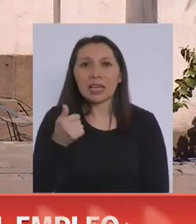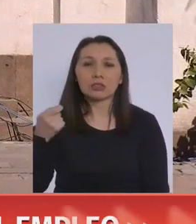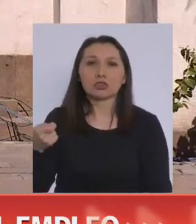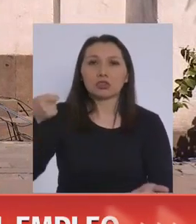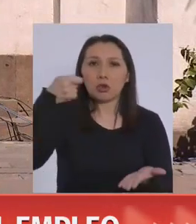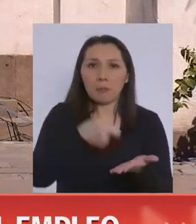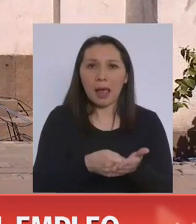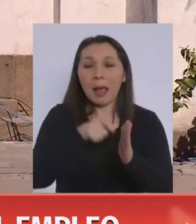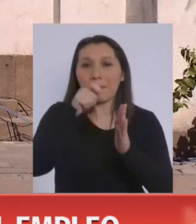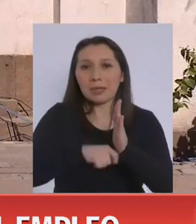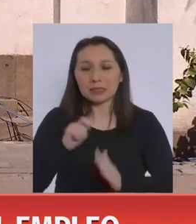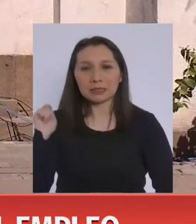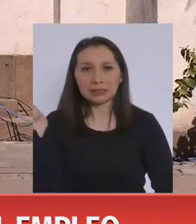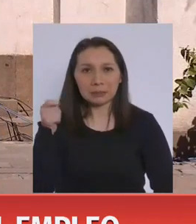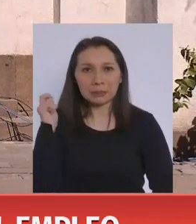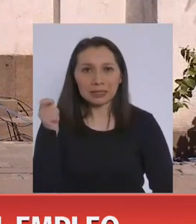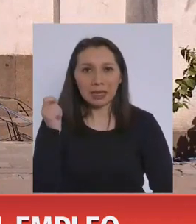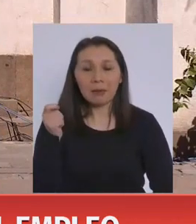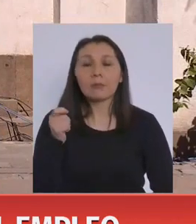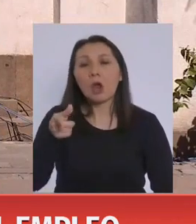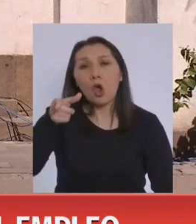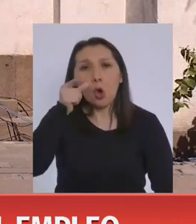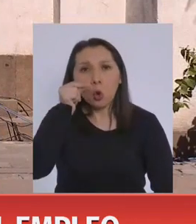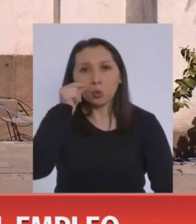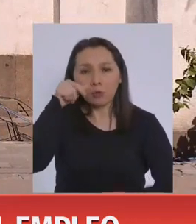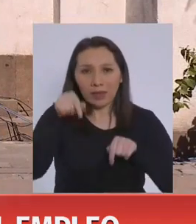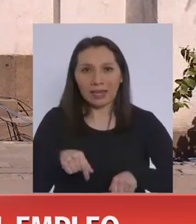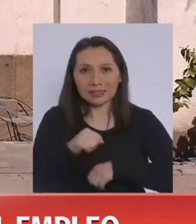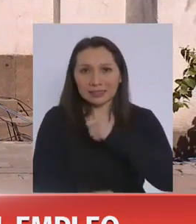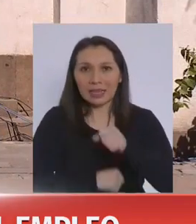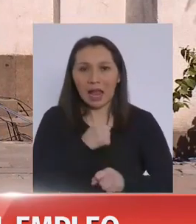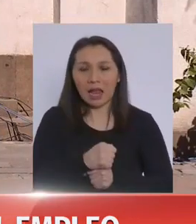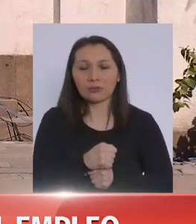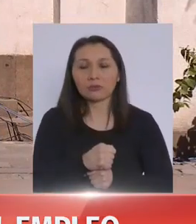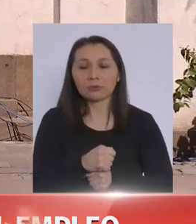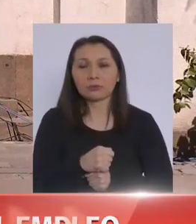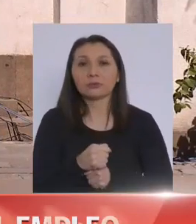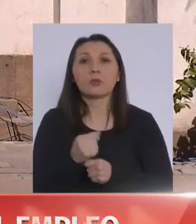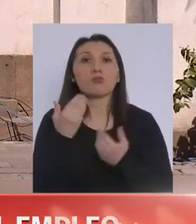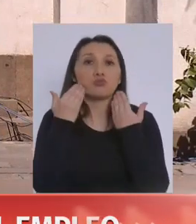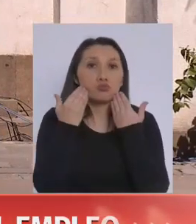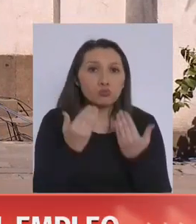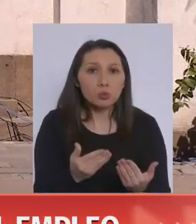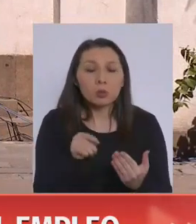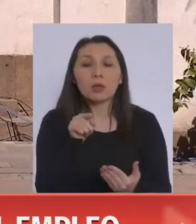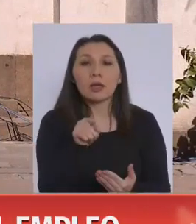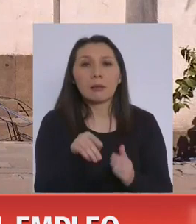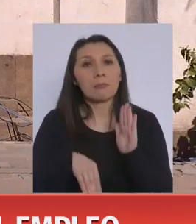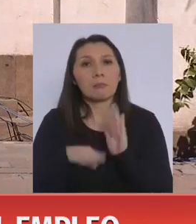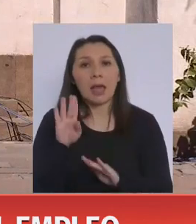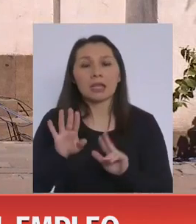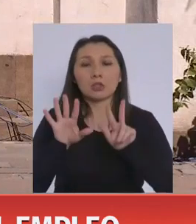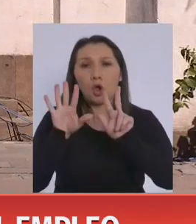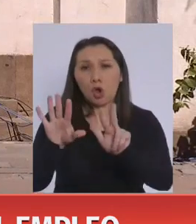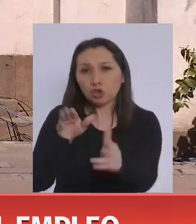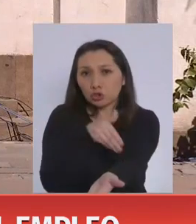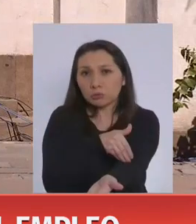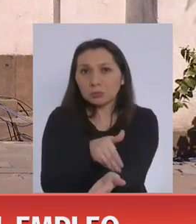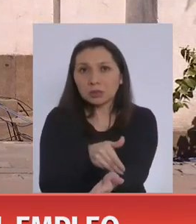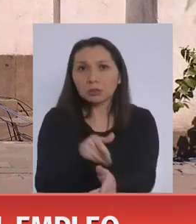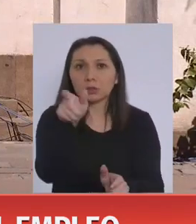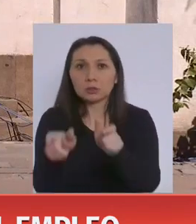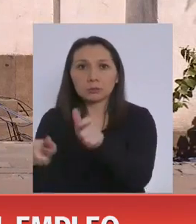aporte en los meses de septiembre y de octubre de este año, lo que va a beneficiar a más de 8 millones